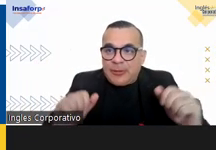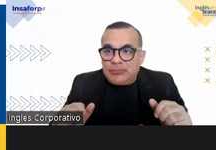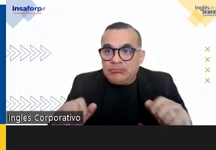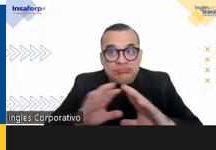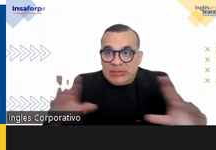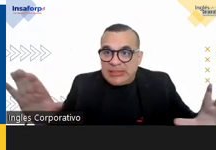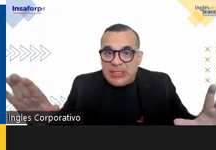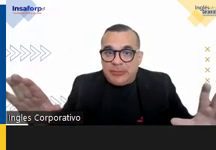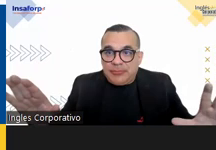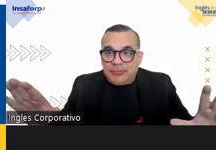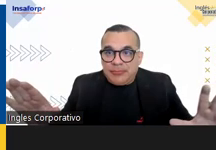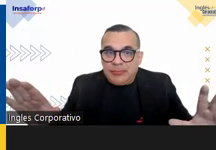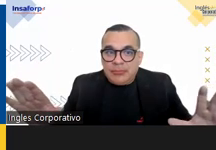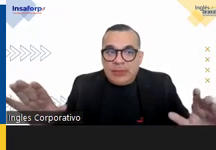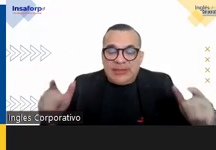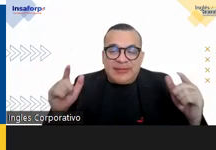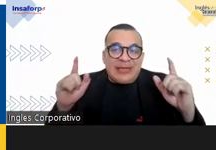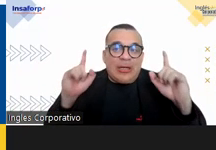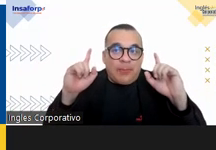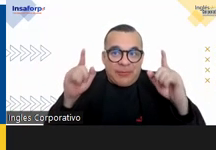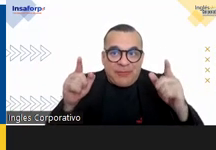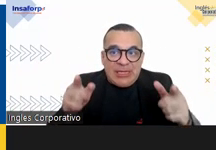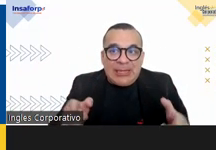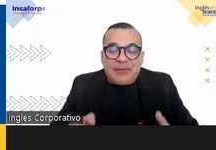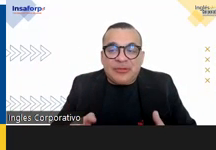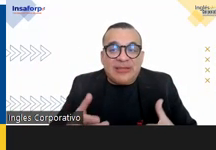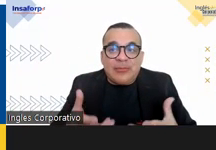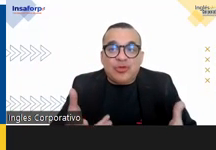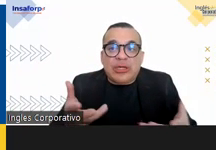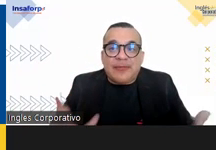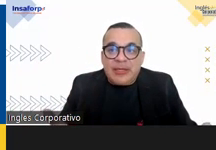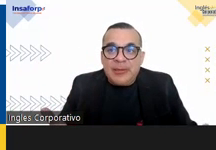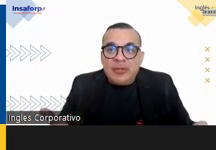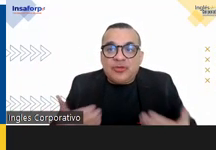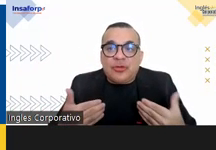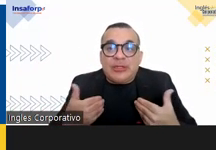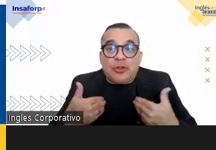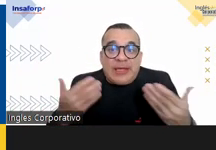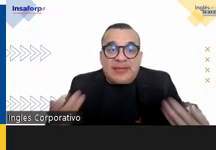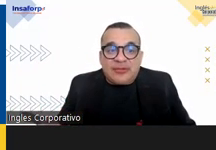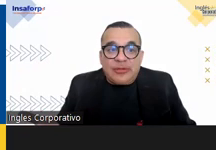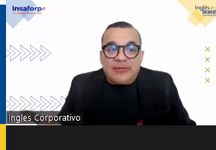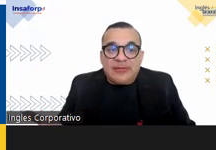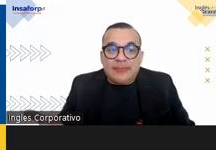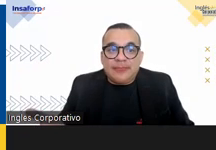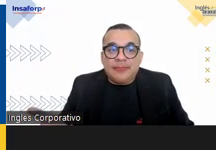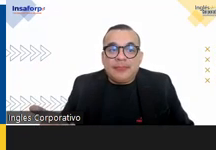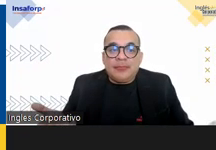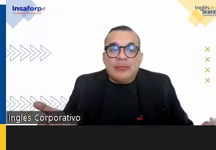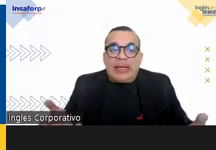de trabajo. Sencillo. Es decir, los perfiles de las personas tienen mucho que ver sobre toma de